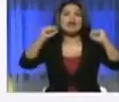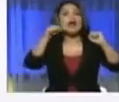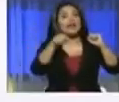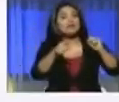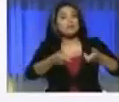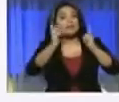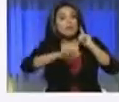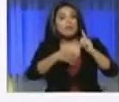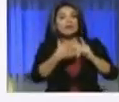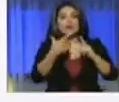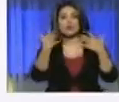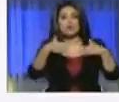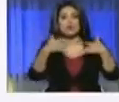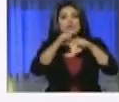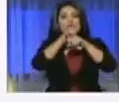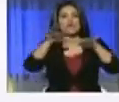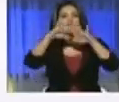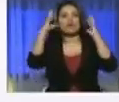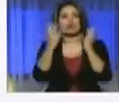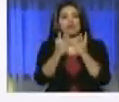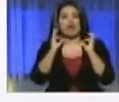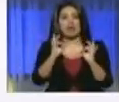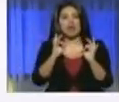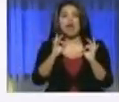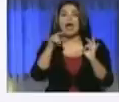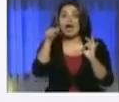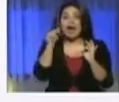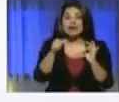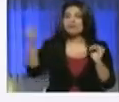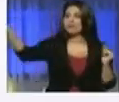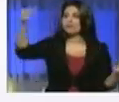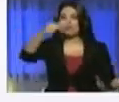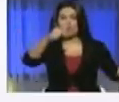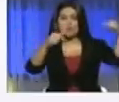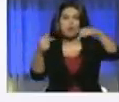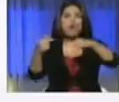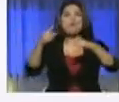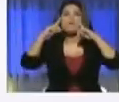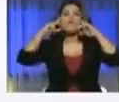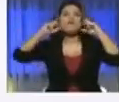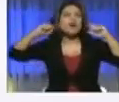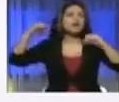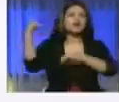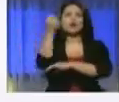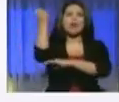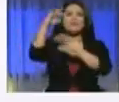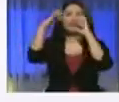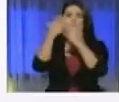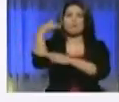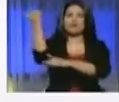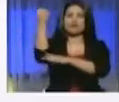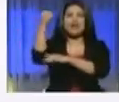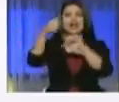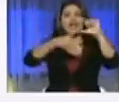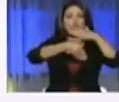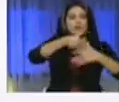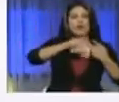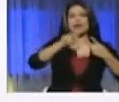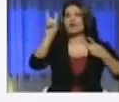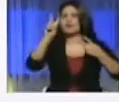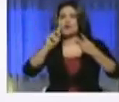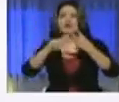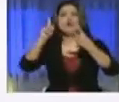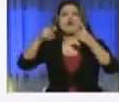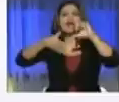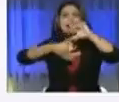prestigio mundial y donde vengan los mejores entrenadores venezolanos, latinoamericanos, caribeños y